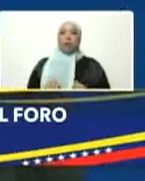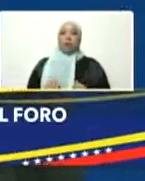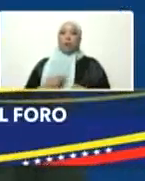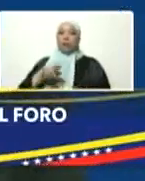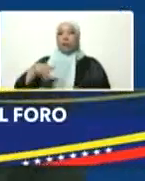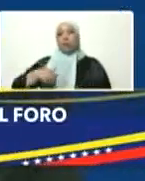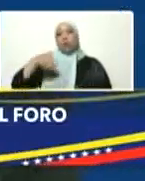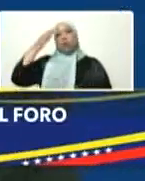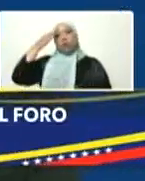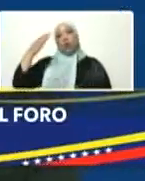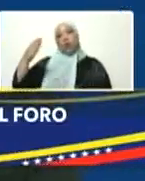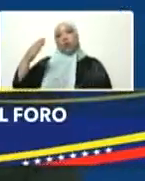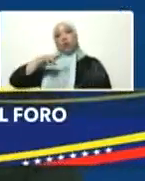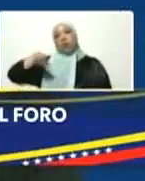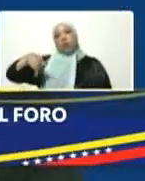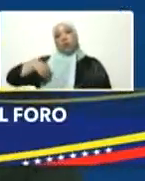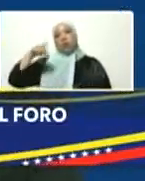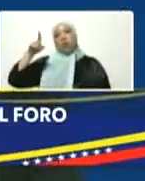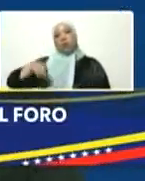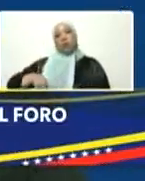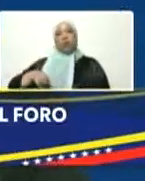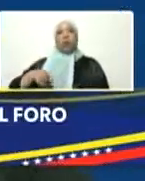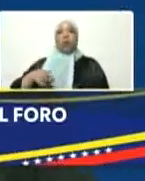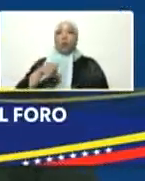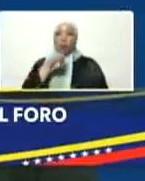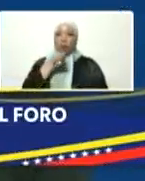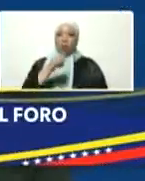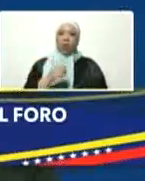saludo, desde luego, a Raúl Castro,